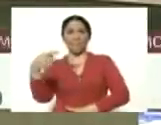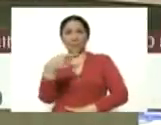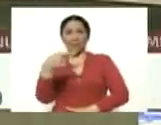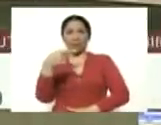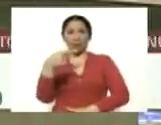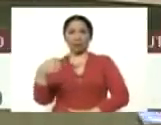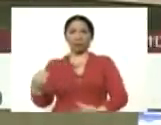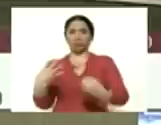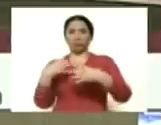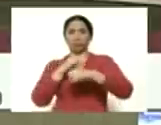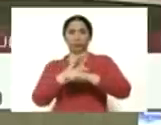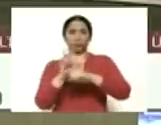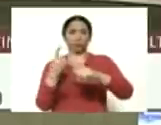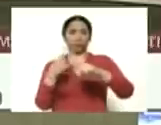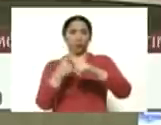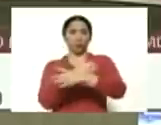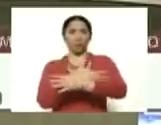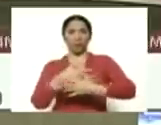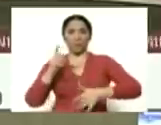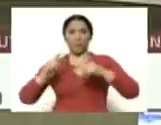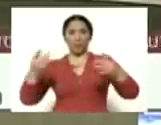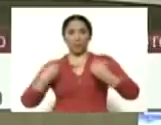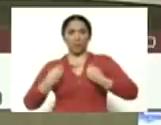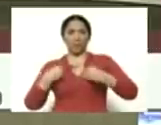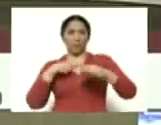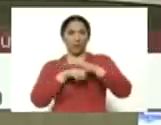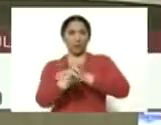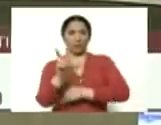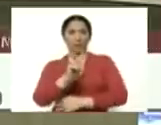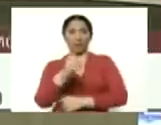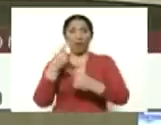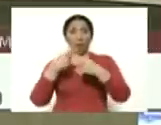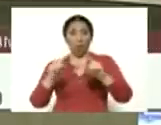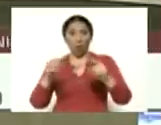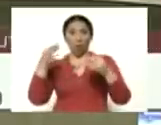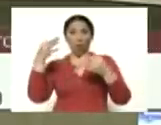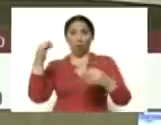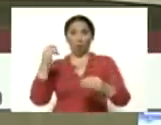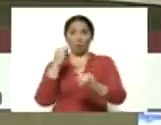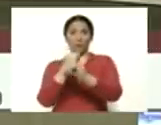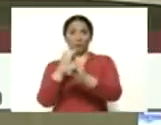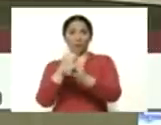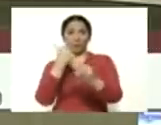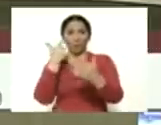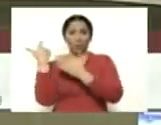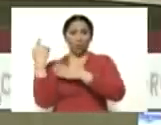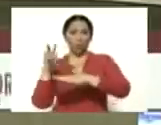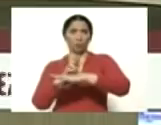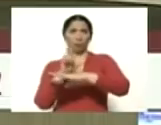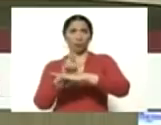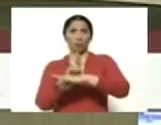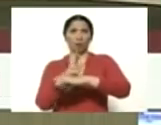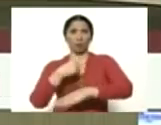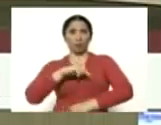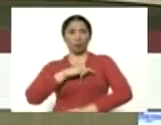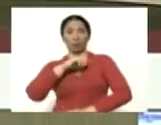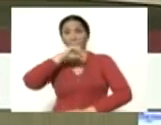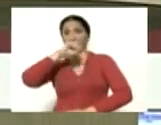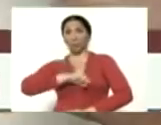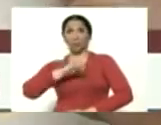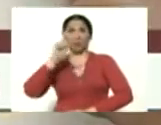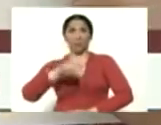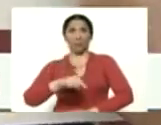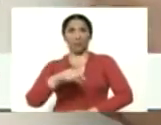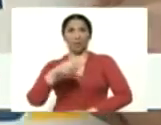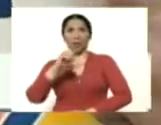por millón de habitantes. Otra página que es muy utilizada, a nosotros nos gusta mucho, se llama